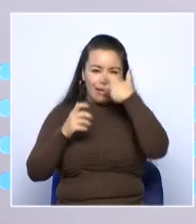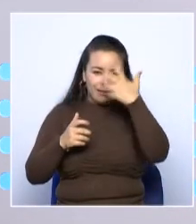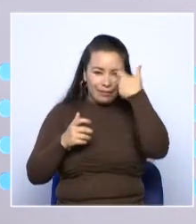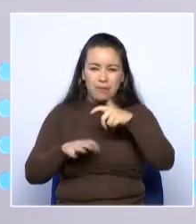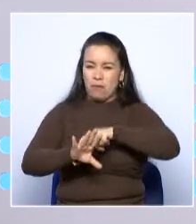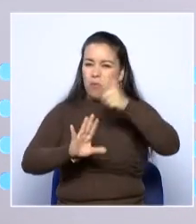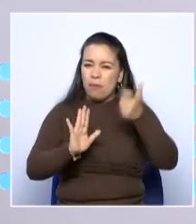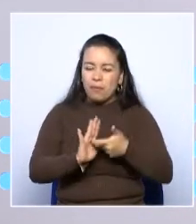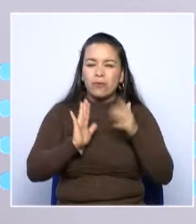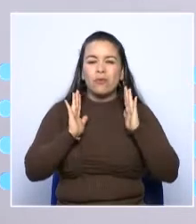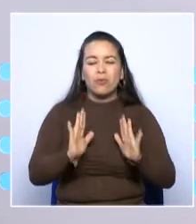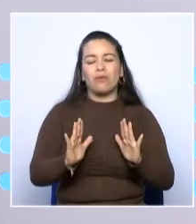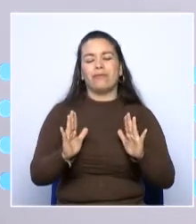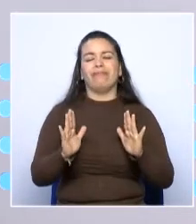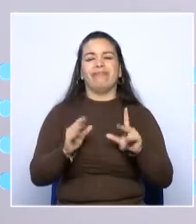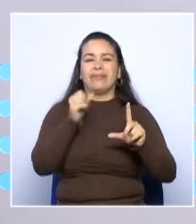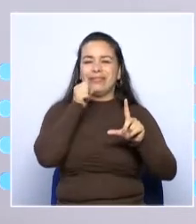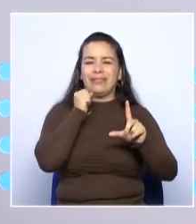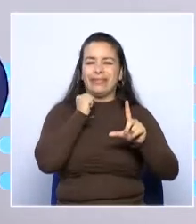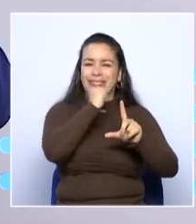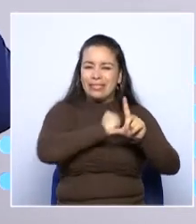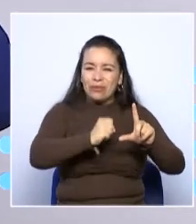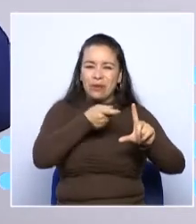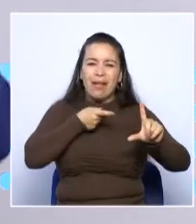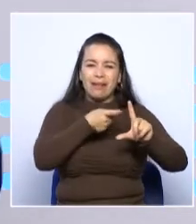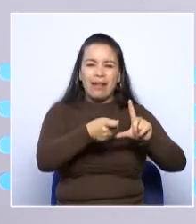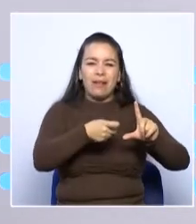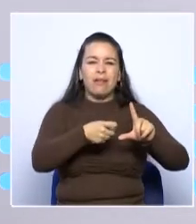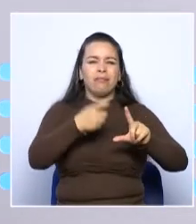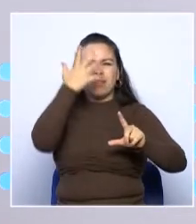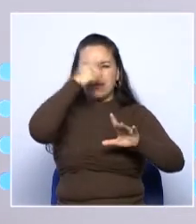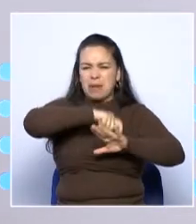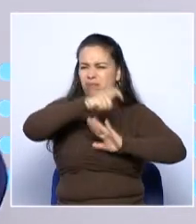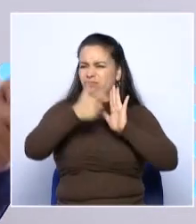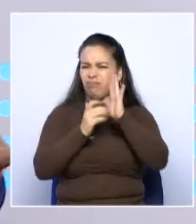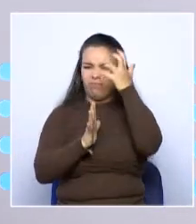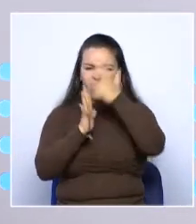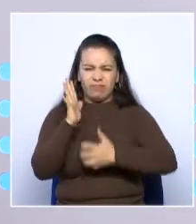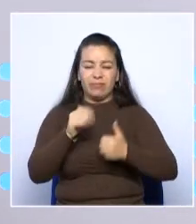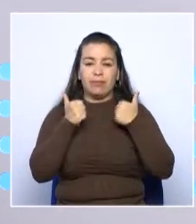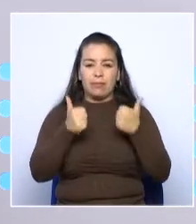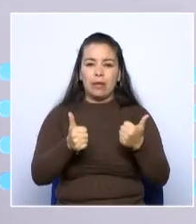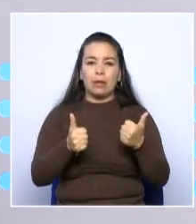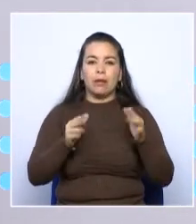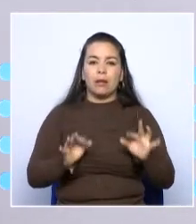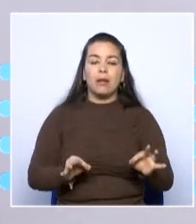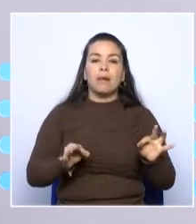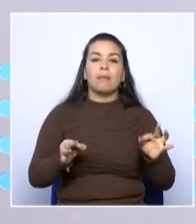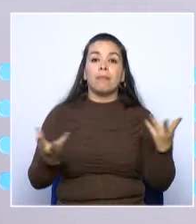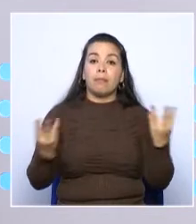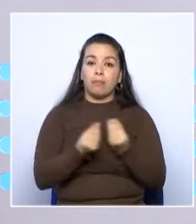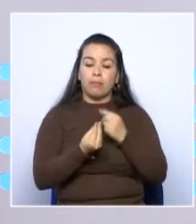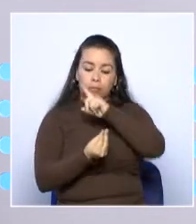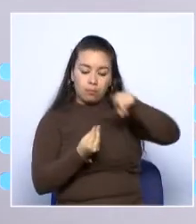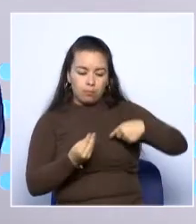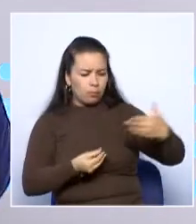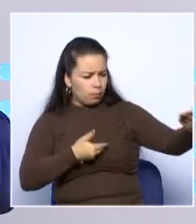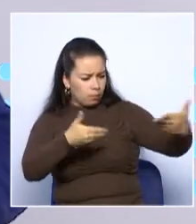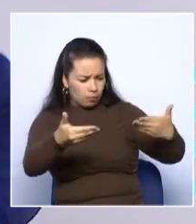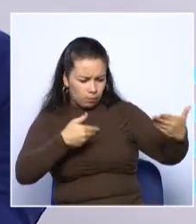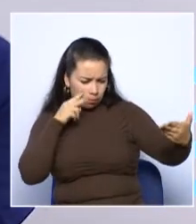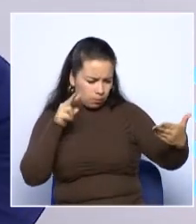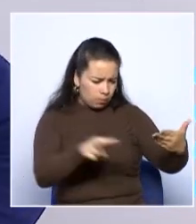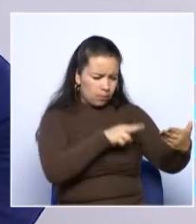citología, colposcopia, ecografía transvaginal, un examen diagnóstico completo y que lo vea acompañado con el equipo de diagnóstico